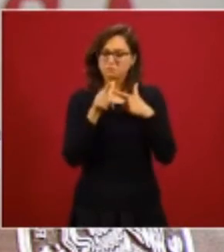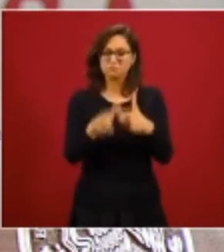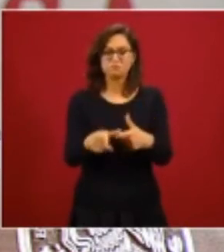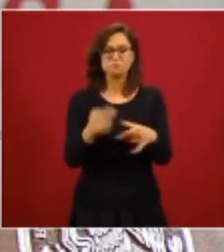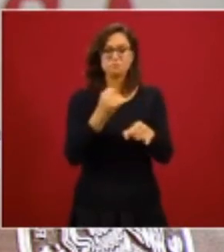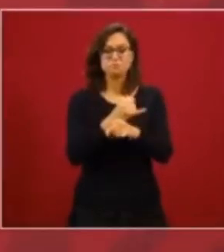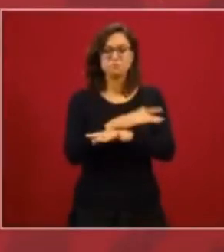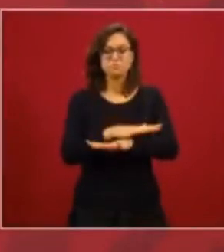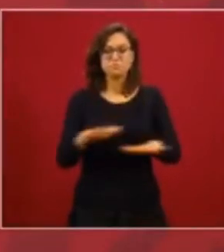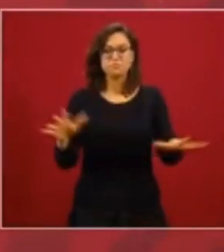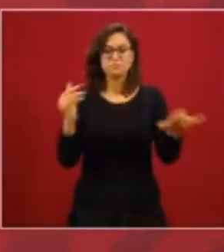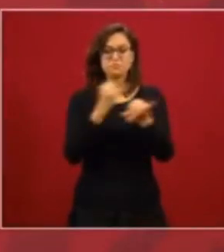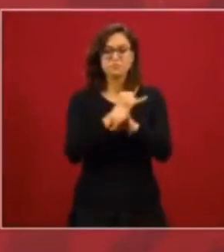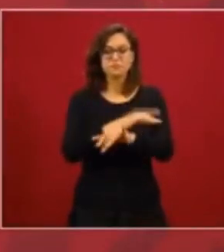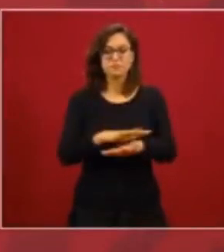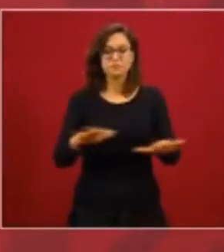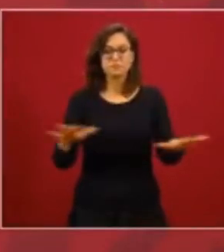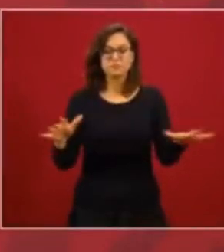dando a conocer